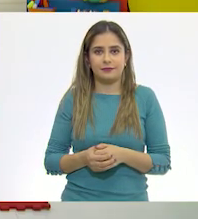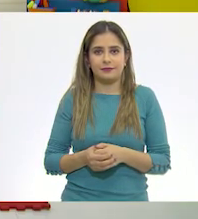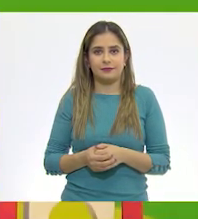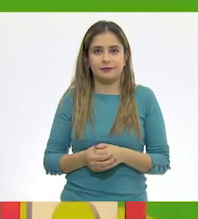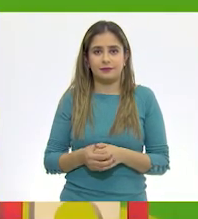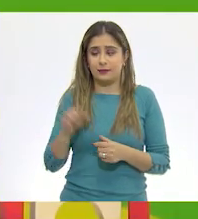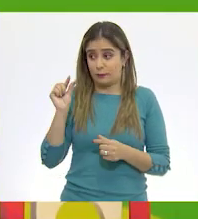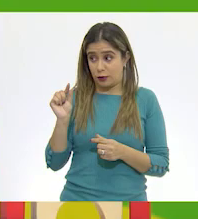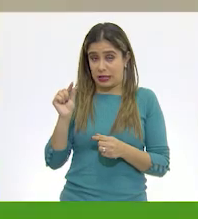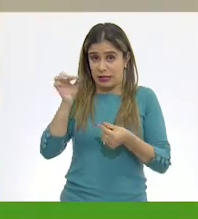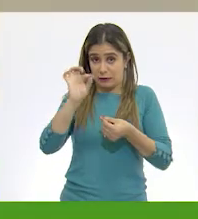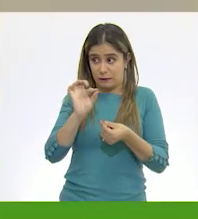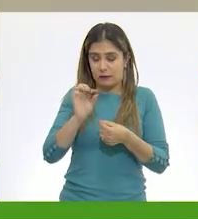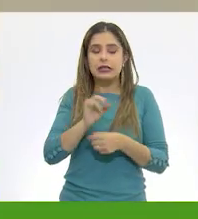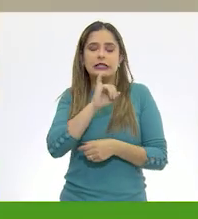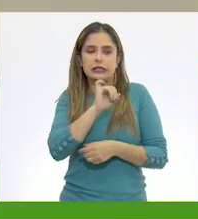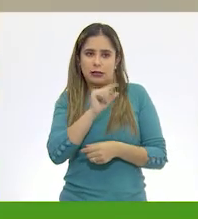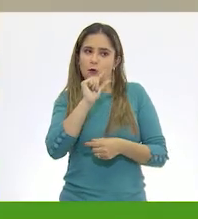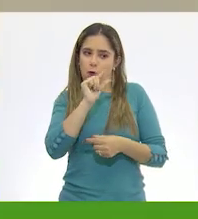Poquito, ¿verdad? Sí.